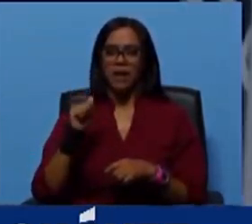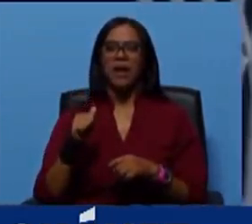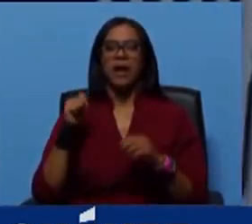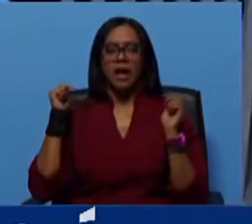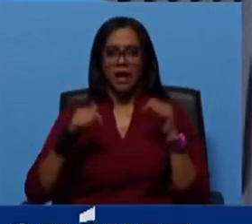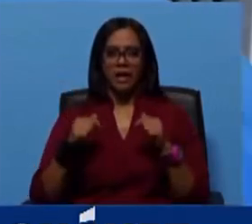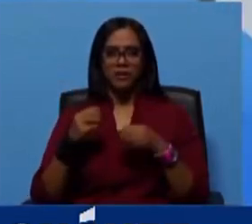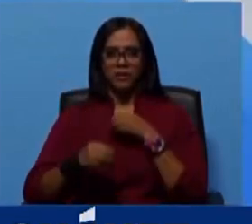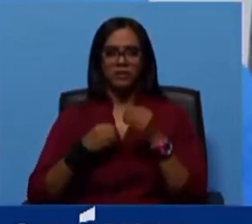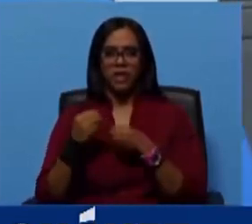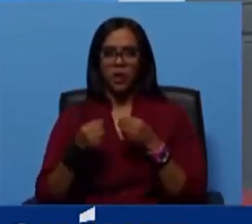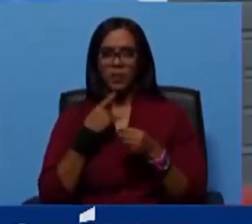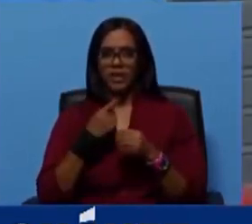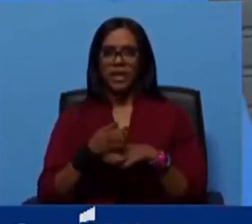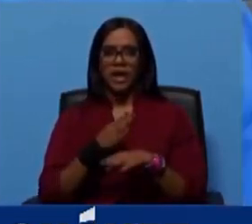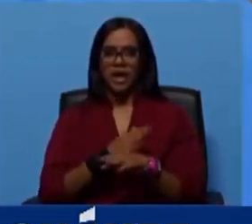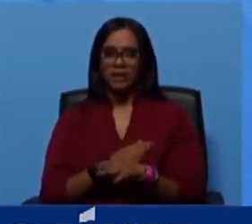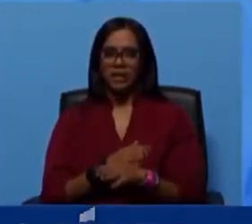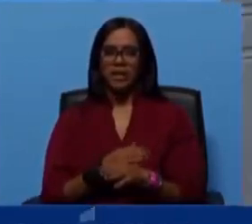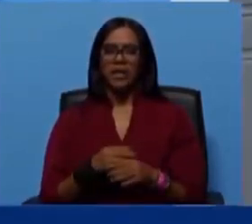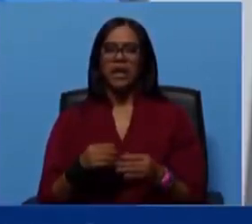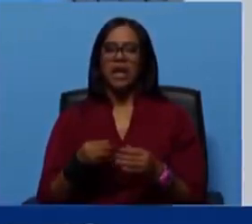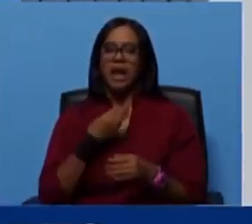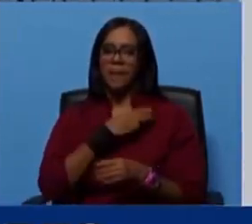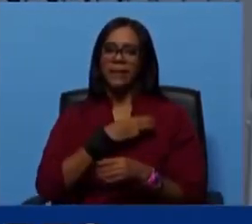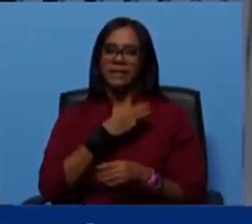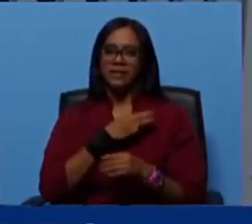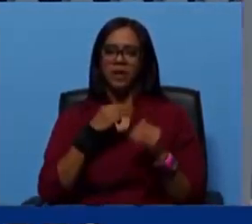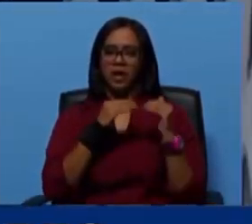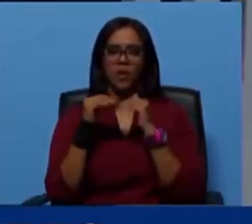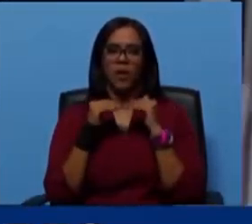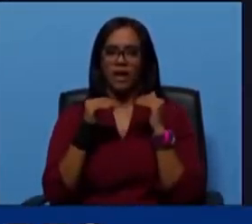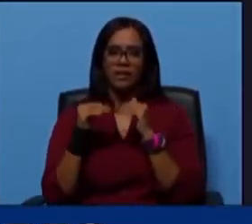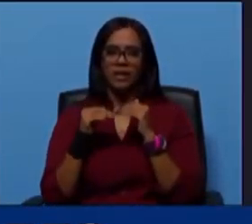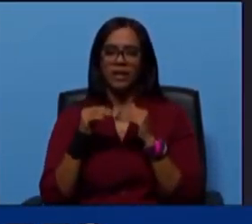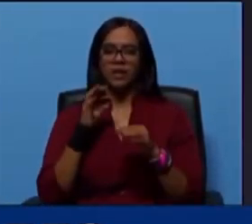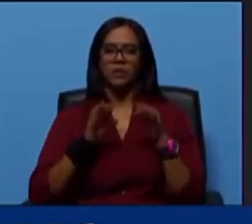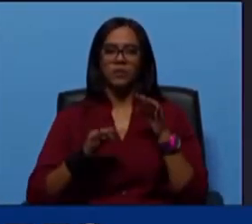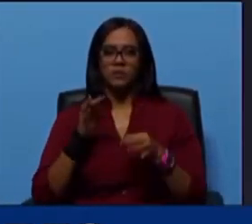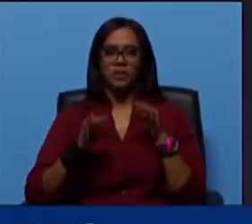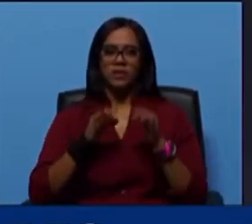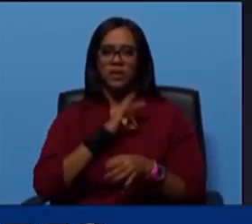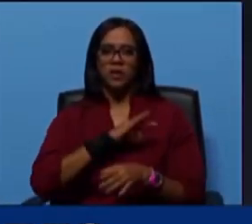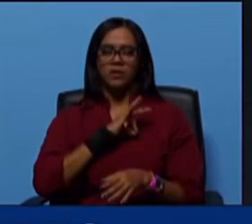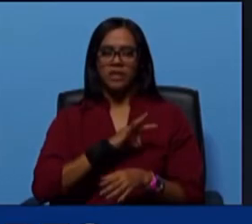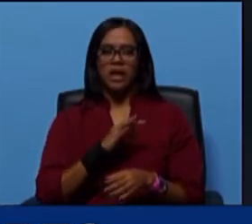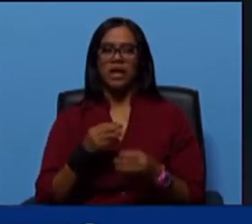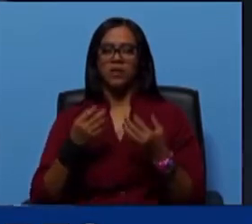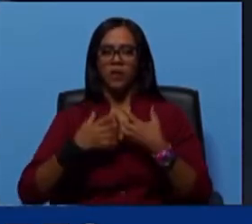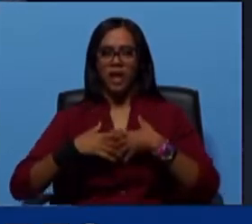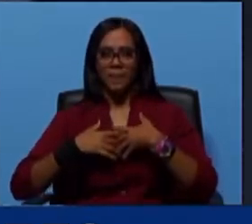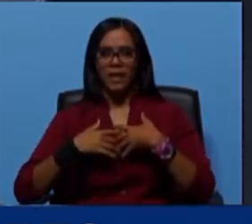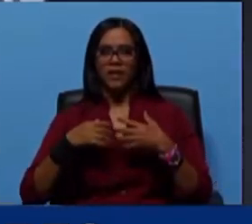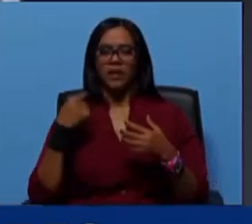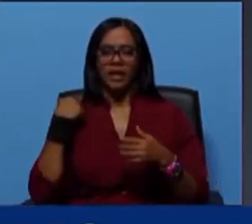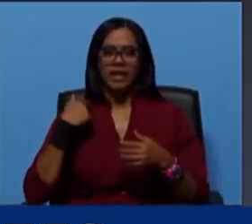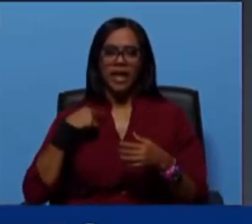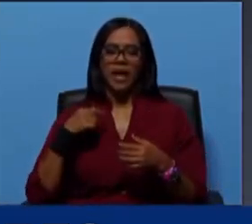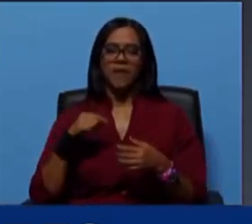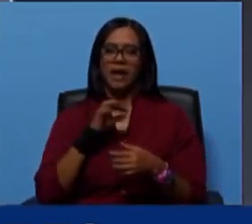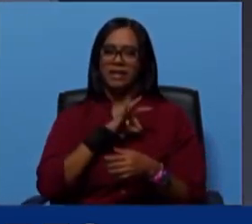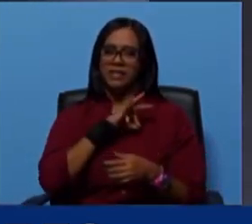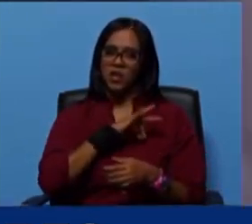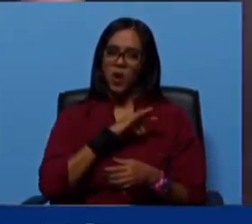como te lo dije anteriormente, en el marco de la gran misión Igualdad y Justicia Social. Este es un emprendimiento que llevaba la señora Rosalba y